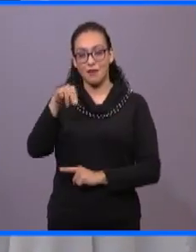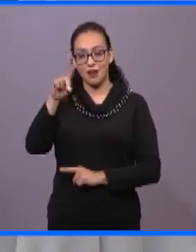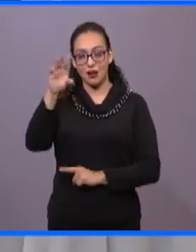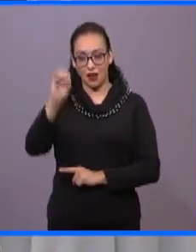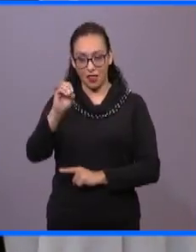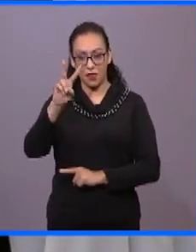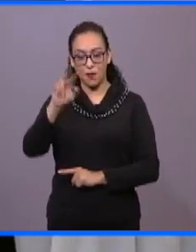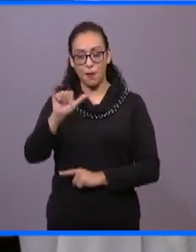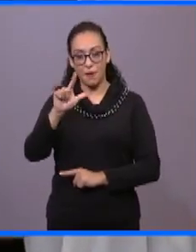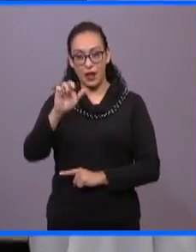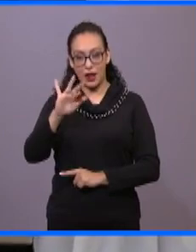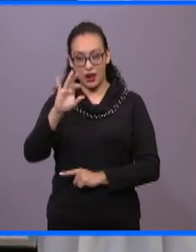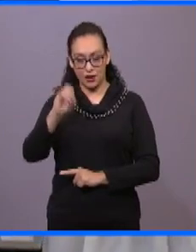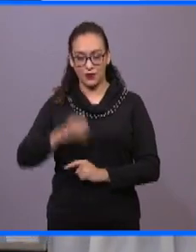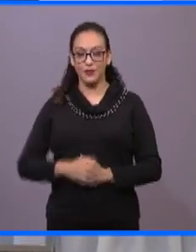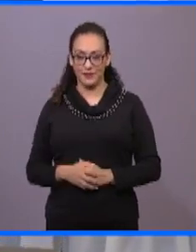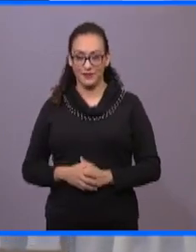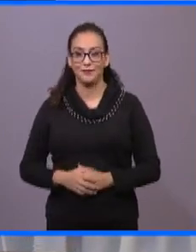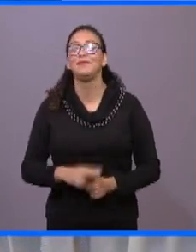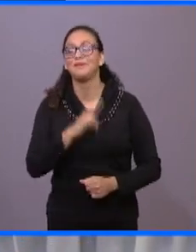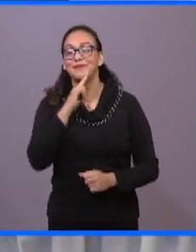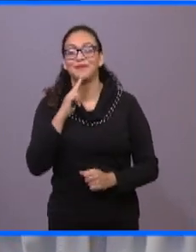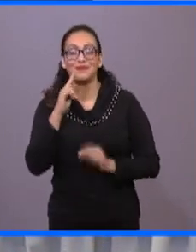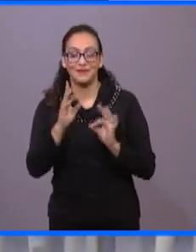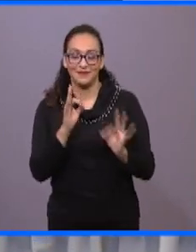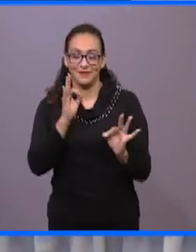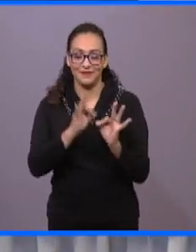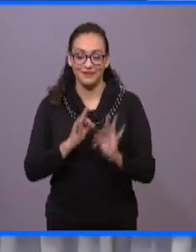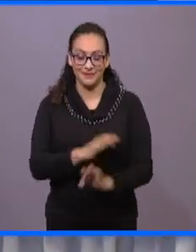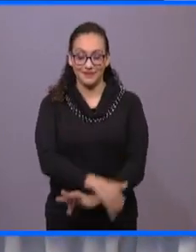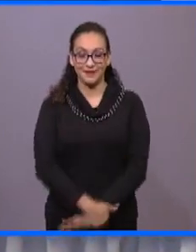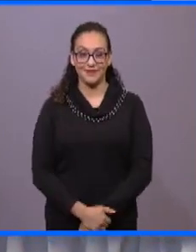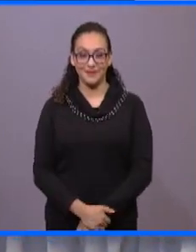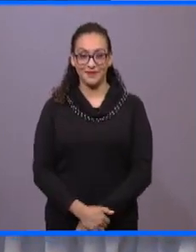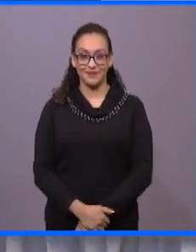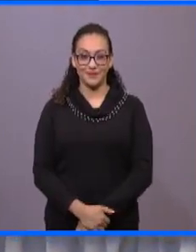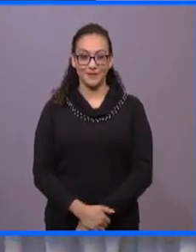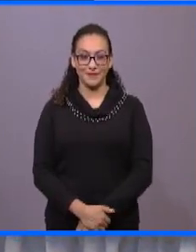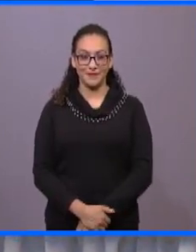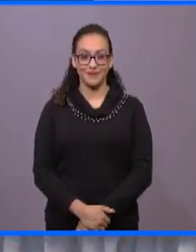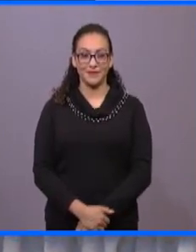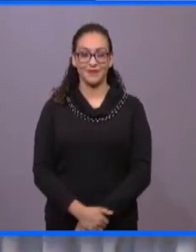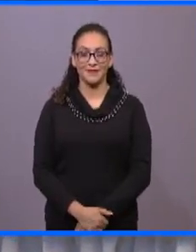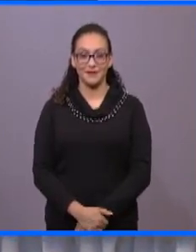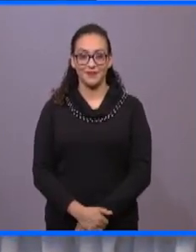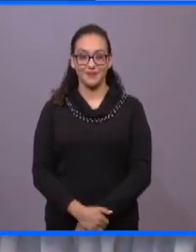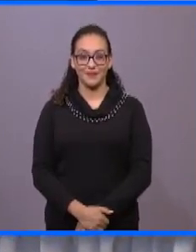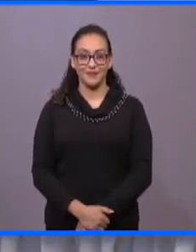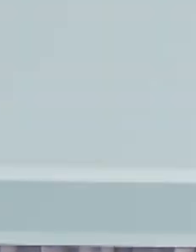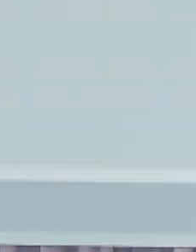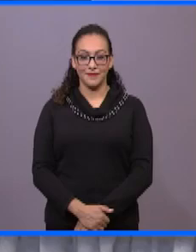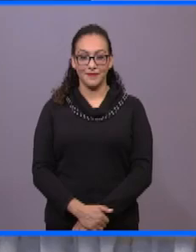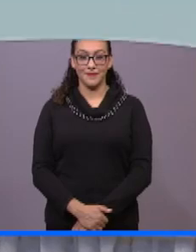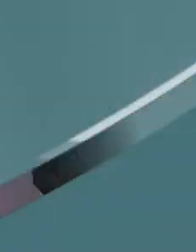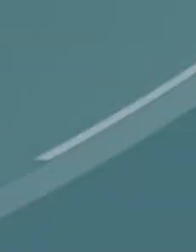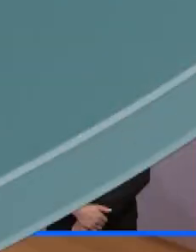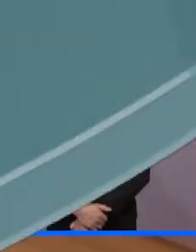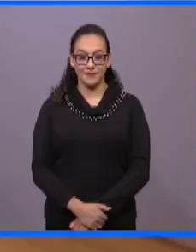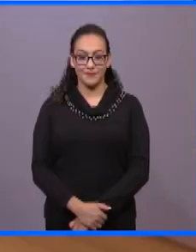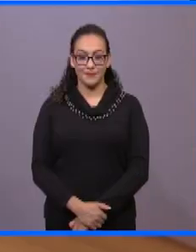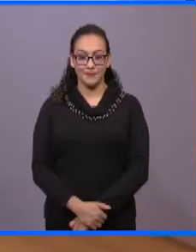Valerio Gutiérrez. Para el canal del Poder Judicial de la Federación, Óscar González.